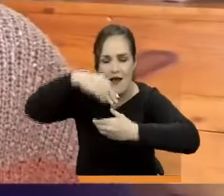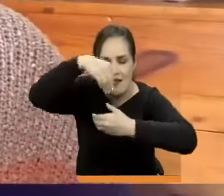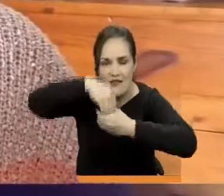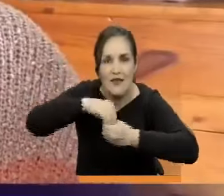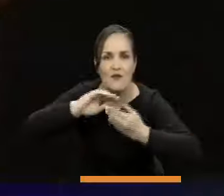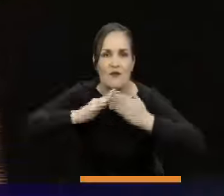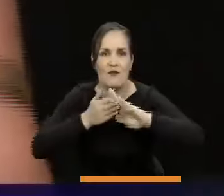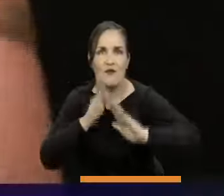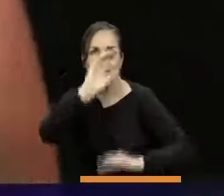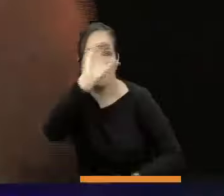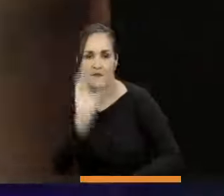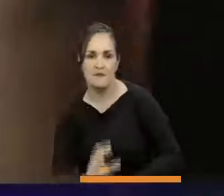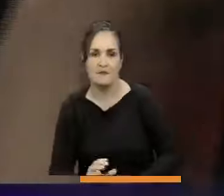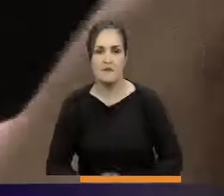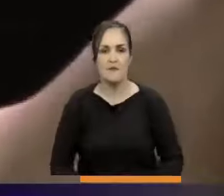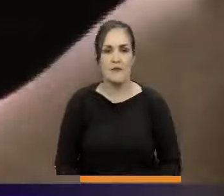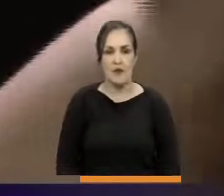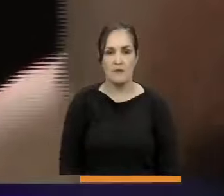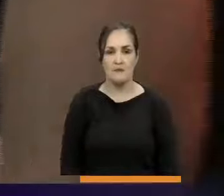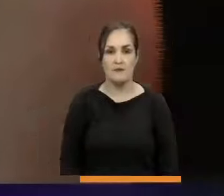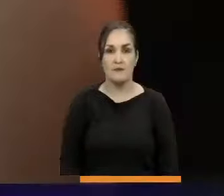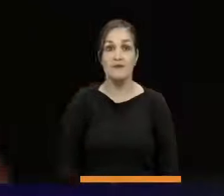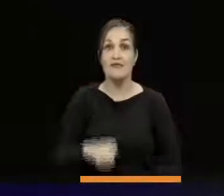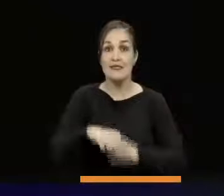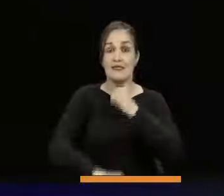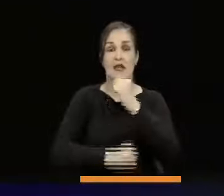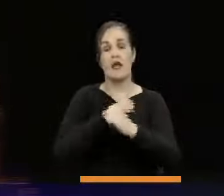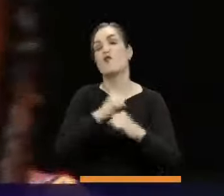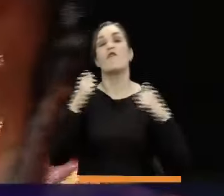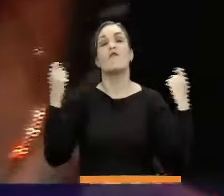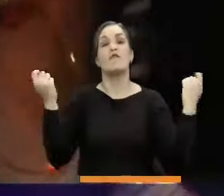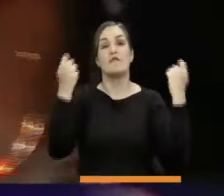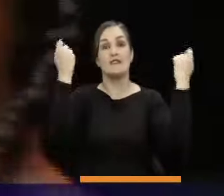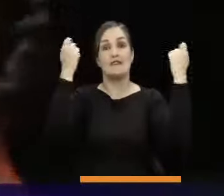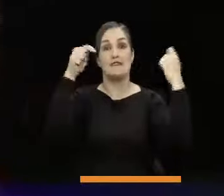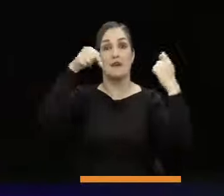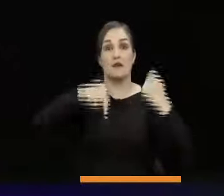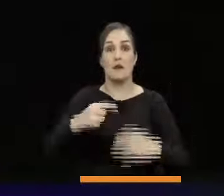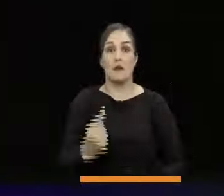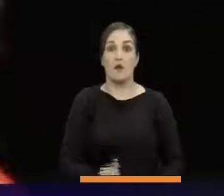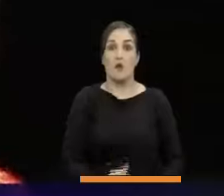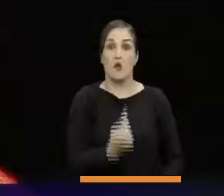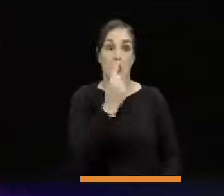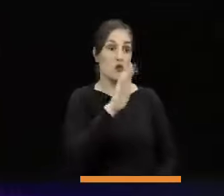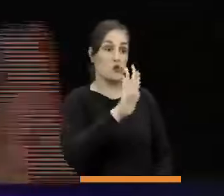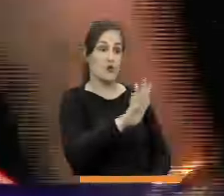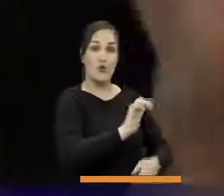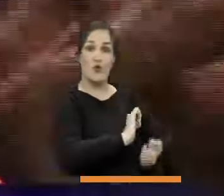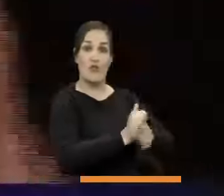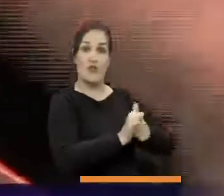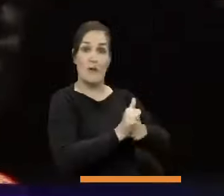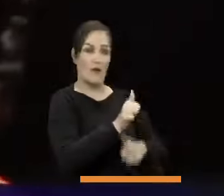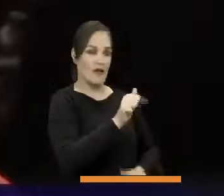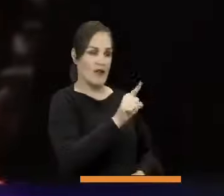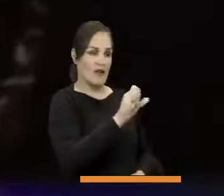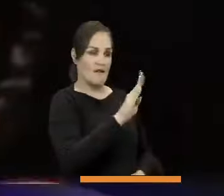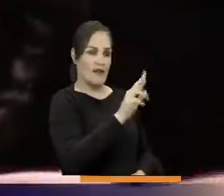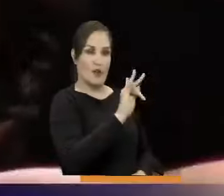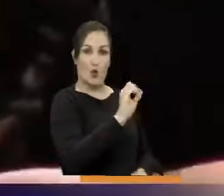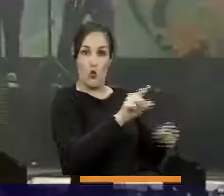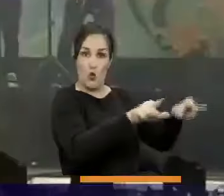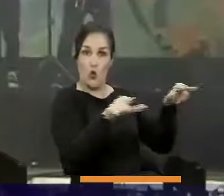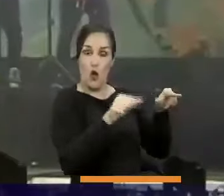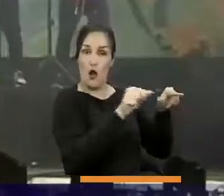del territorio. Para este año el festival no solo se realizará en la Unidad Deportiva Alberto Galindo, también se